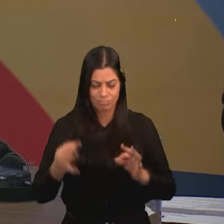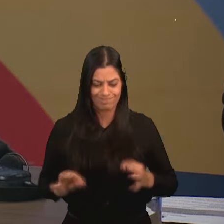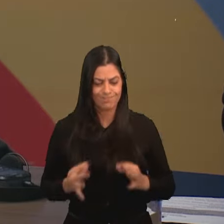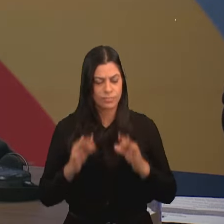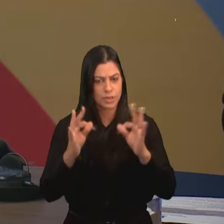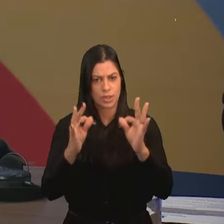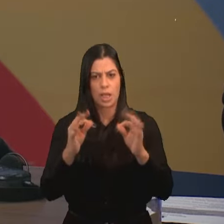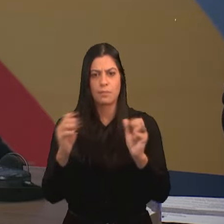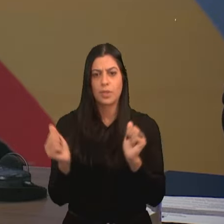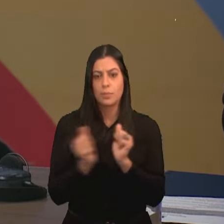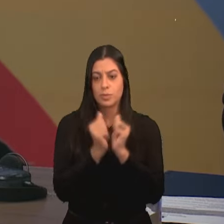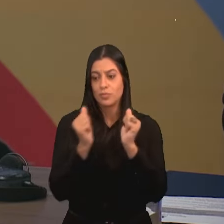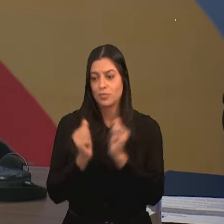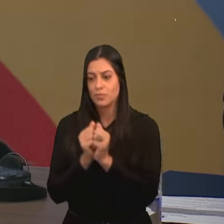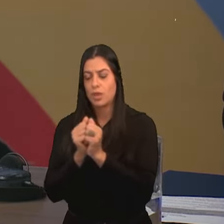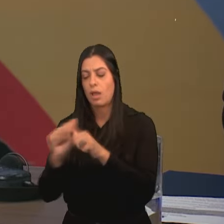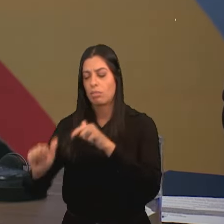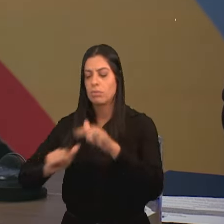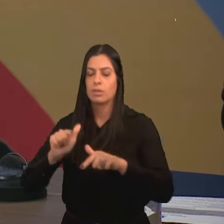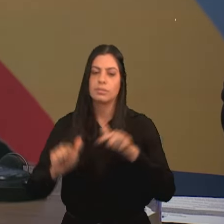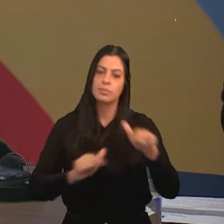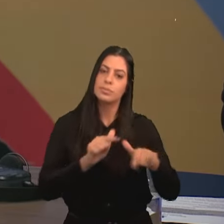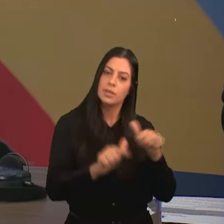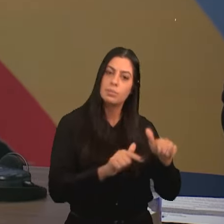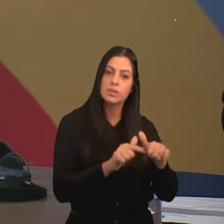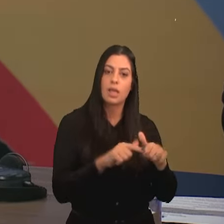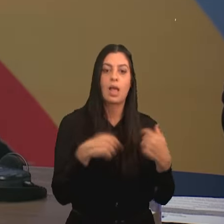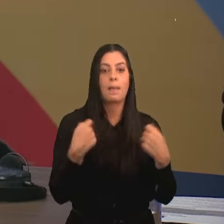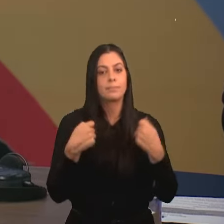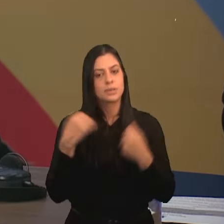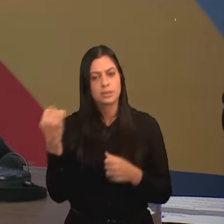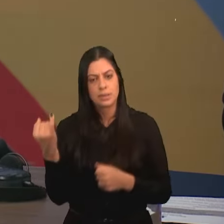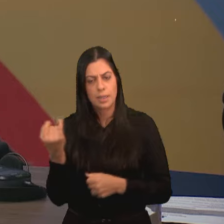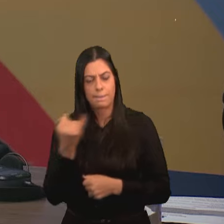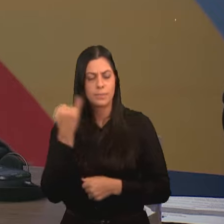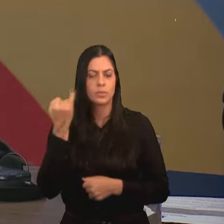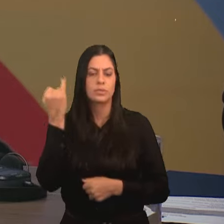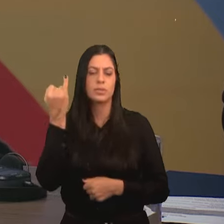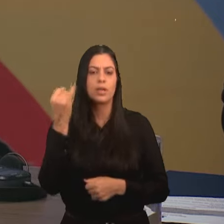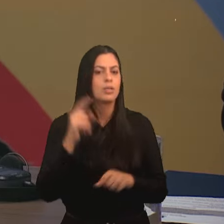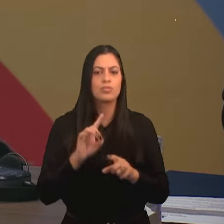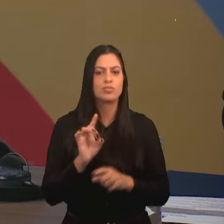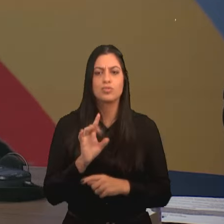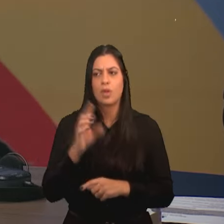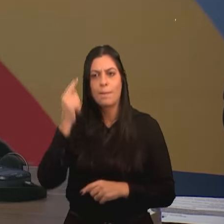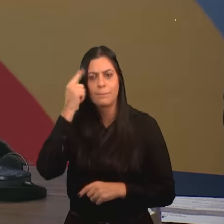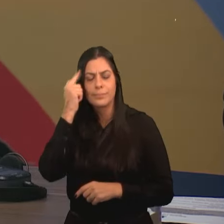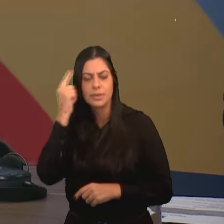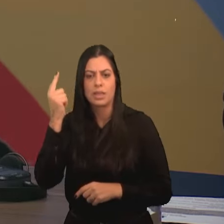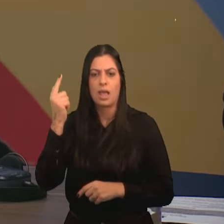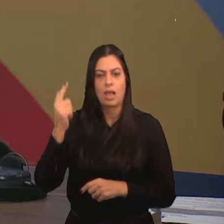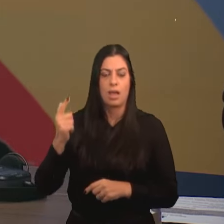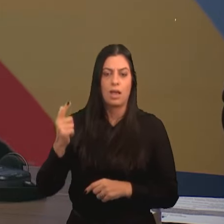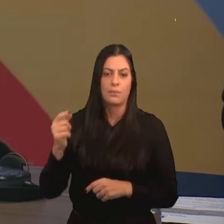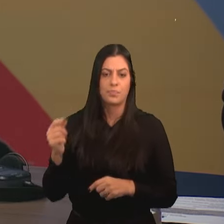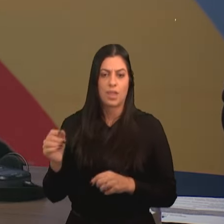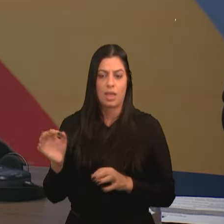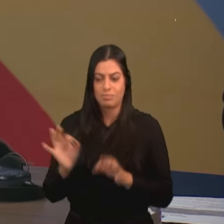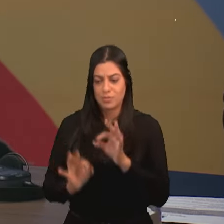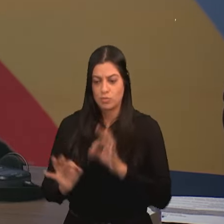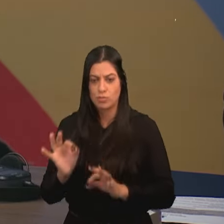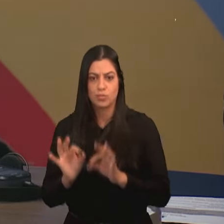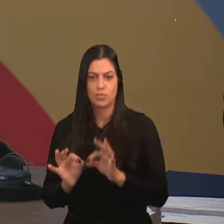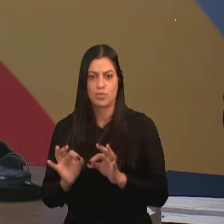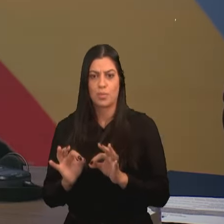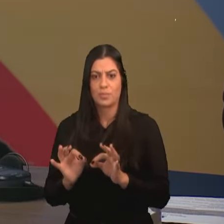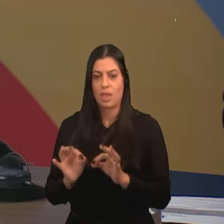de esas tecnologías sin la participación de las empresas. Esto es fundamental, pensar no en el sentido